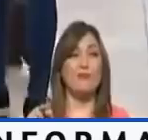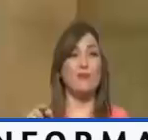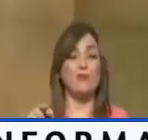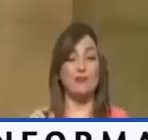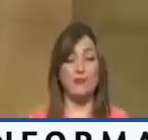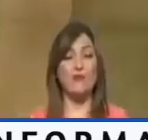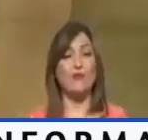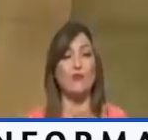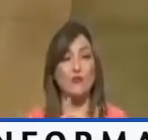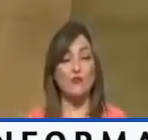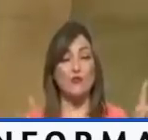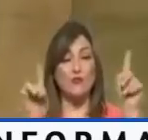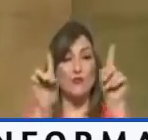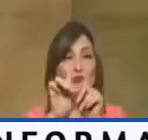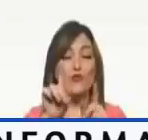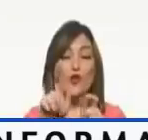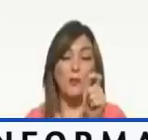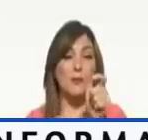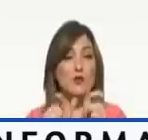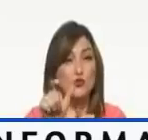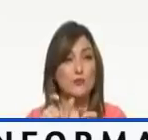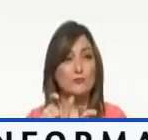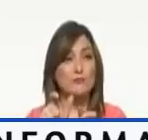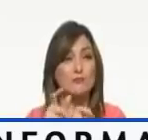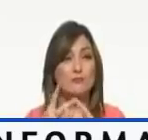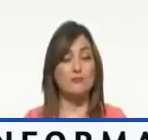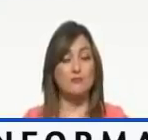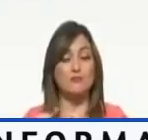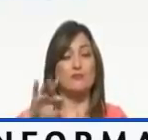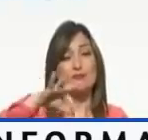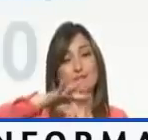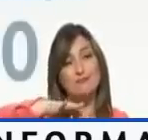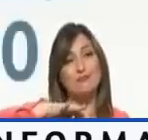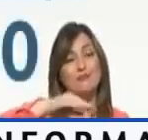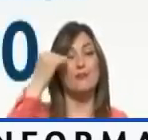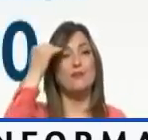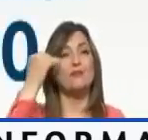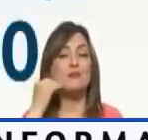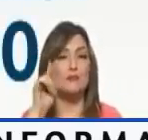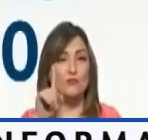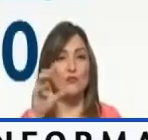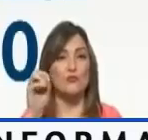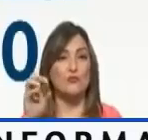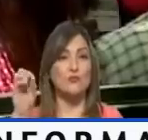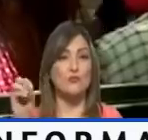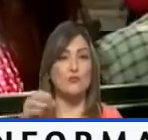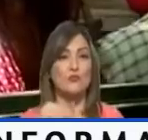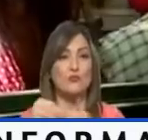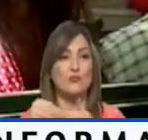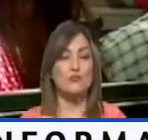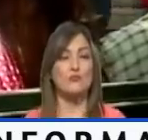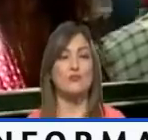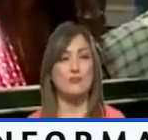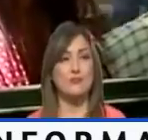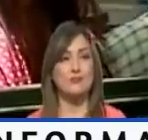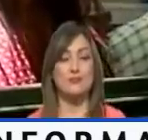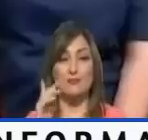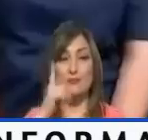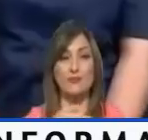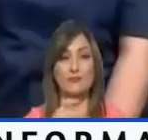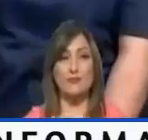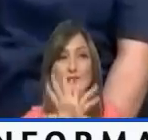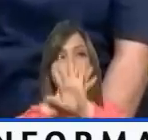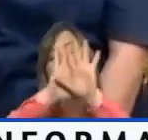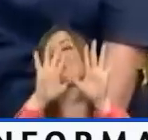celulares? En este caso solo se eliminarán los datos de aquellas personas que tengan valores pendientes menores a